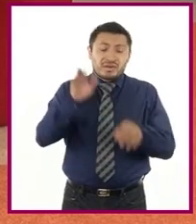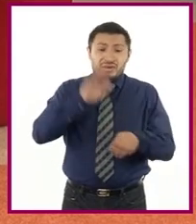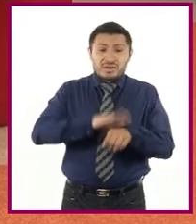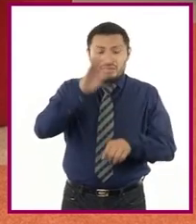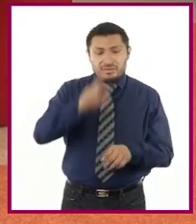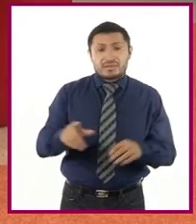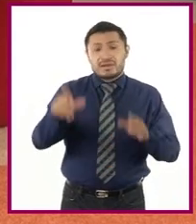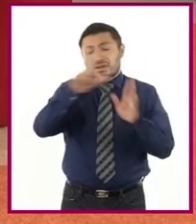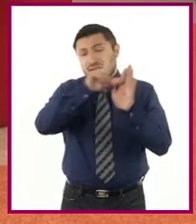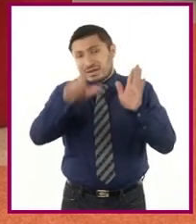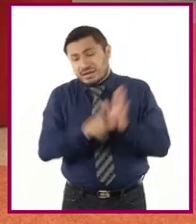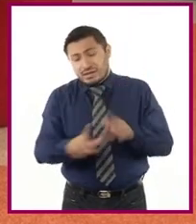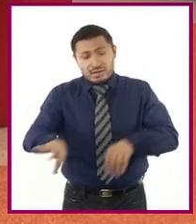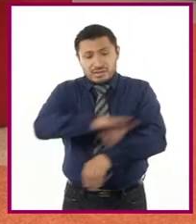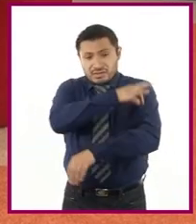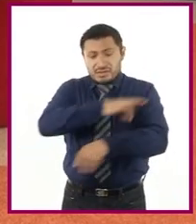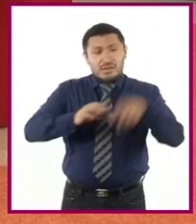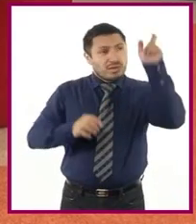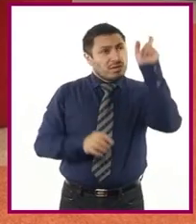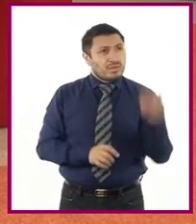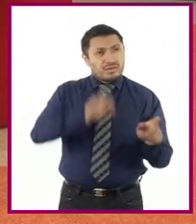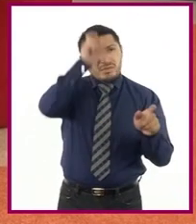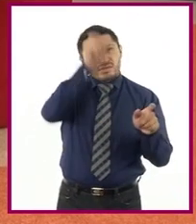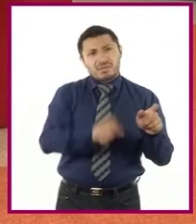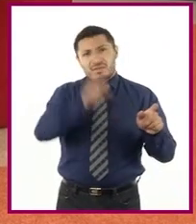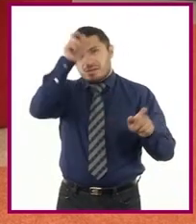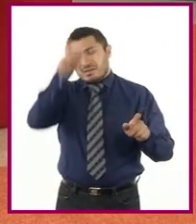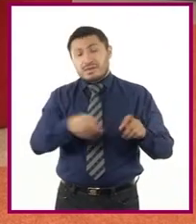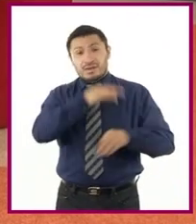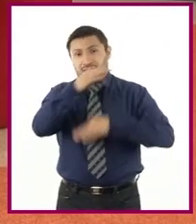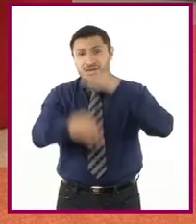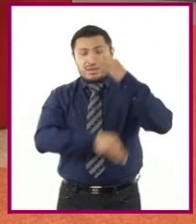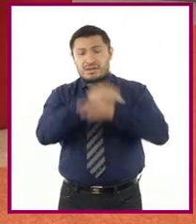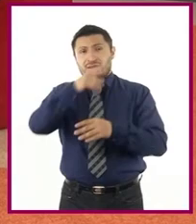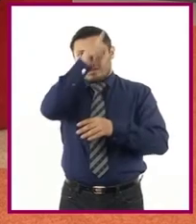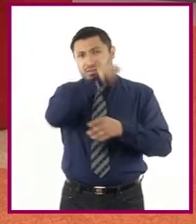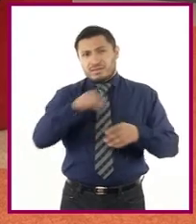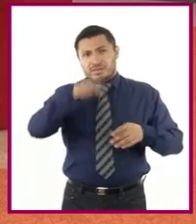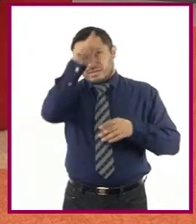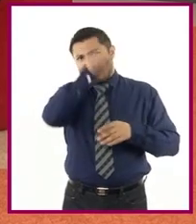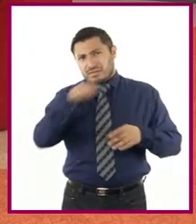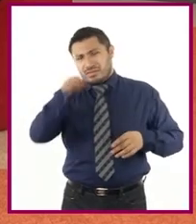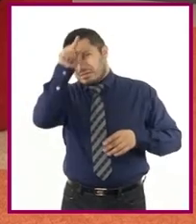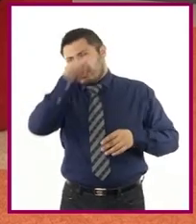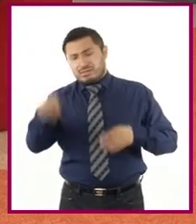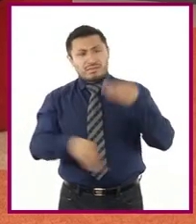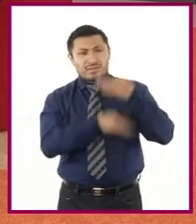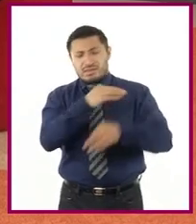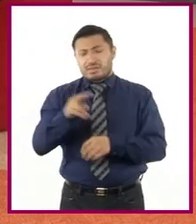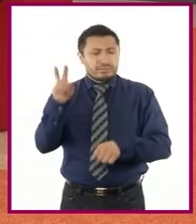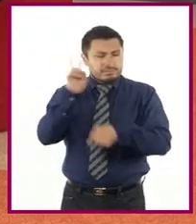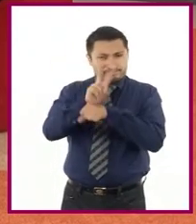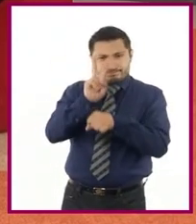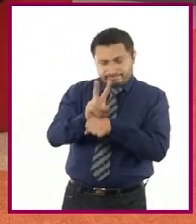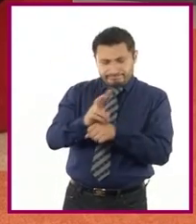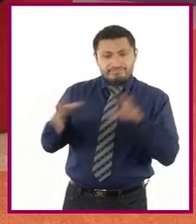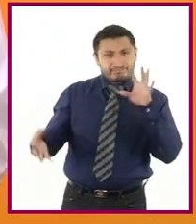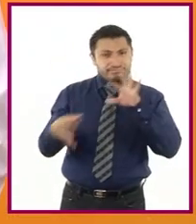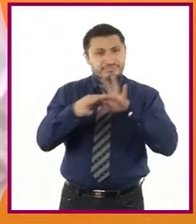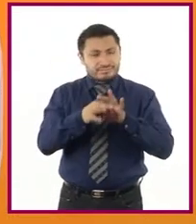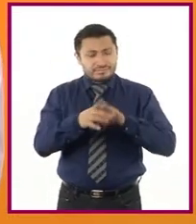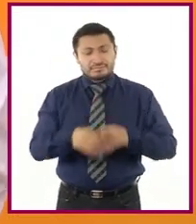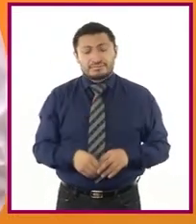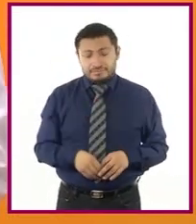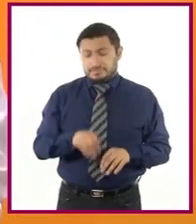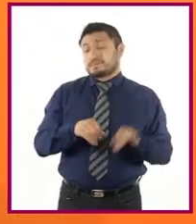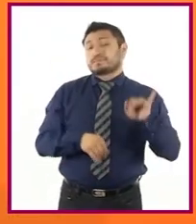en la línea que le corresponde, convergen todas las operaciones y acciones de supervisión que tengan en común.